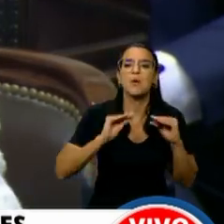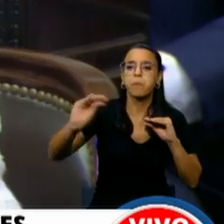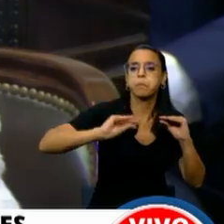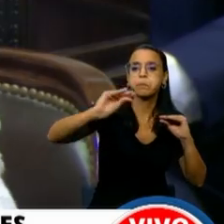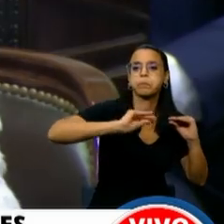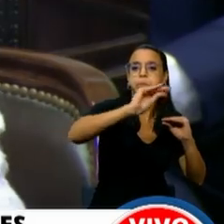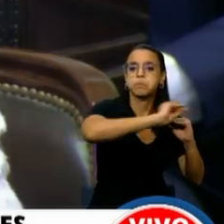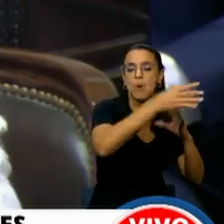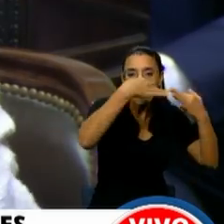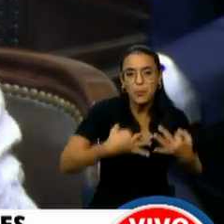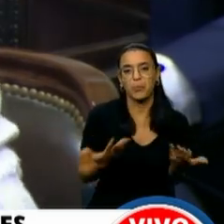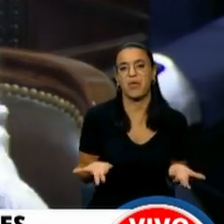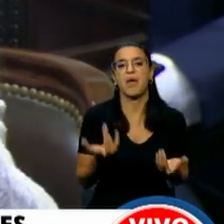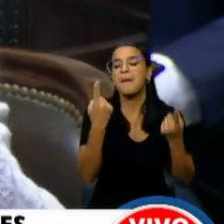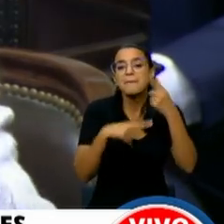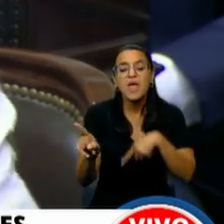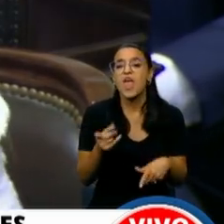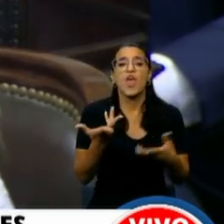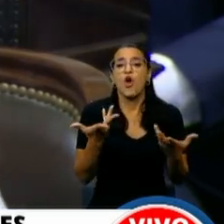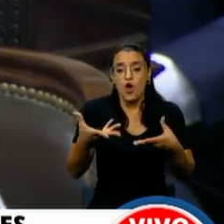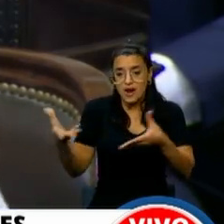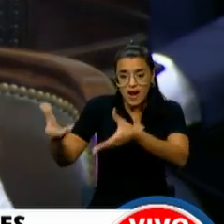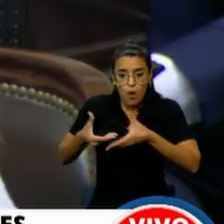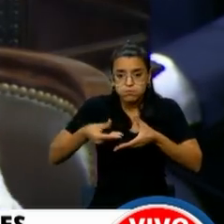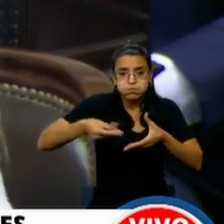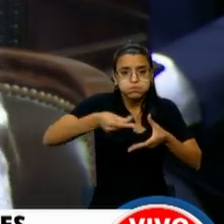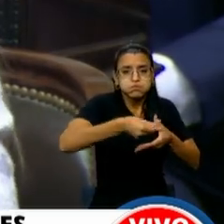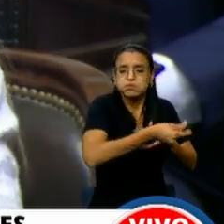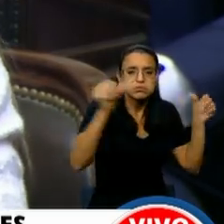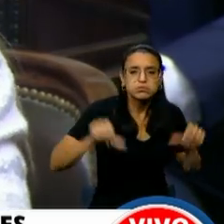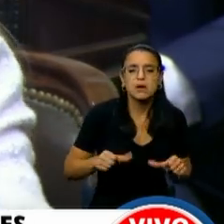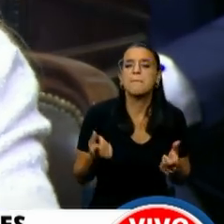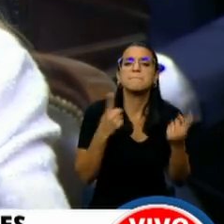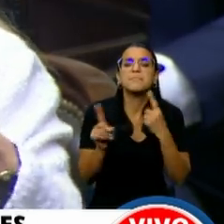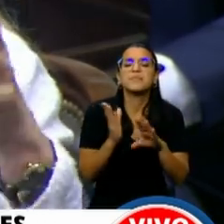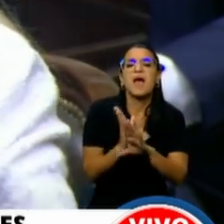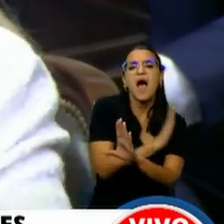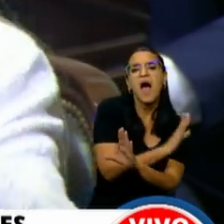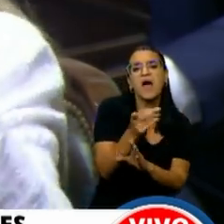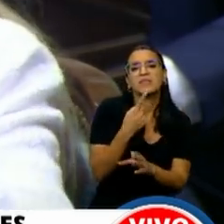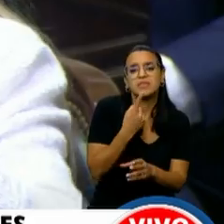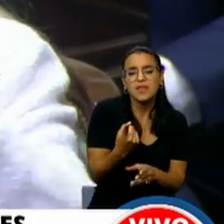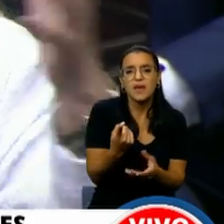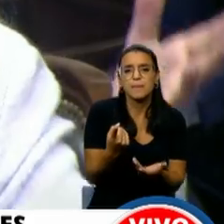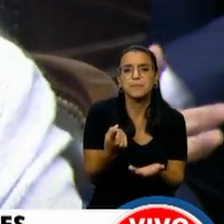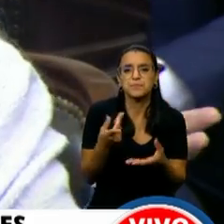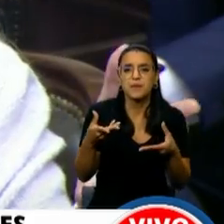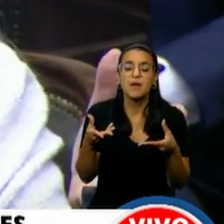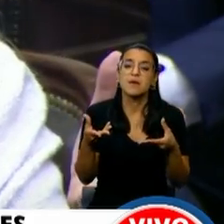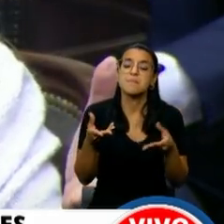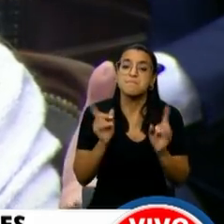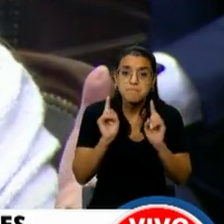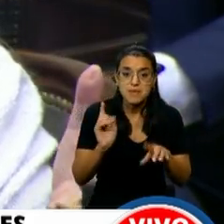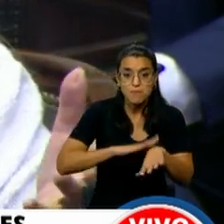se puede discutir a partir del reparto de los recursos sin dejar de convalidar o haciéndolo mientras